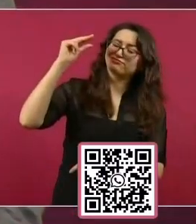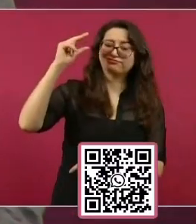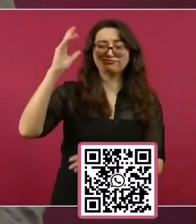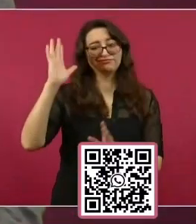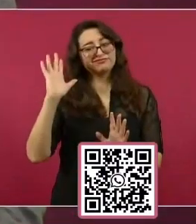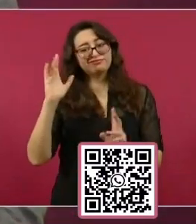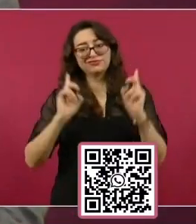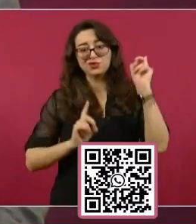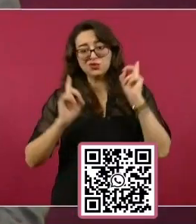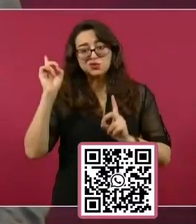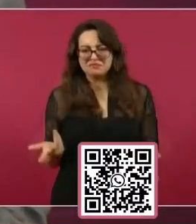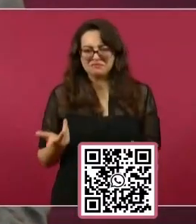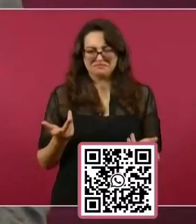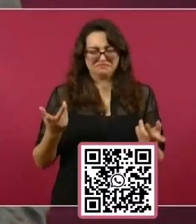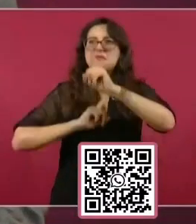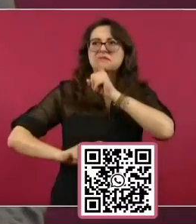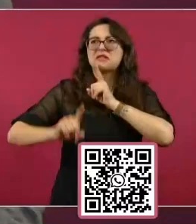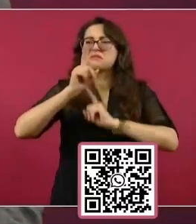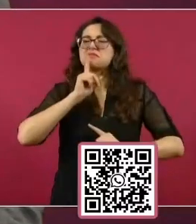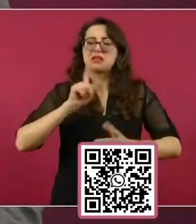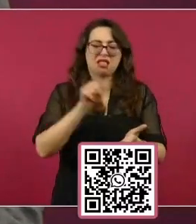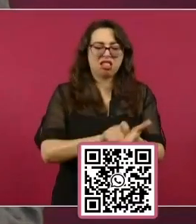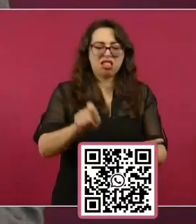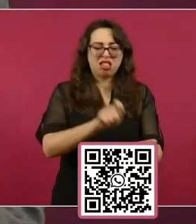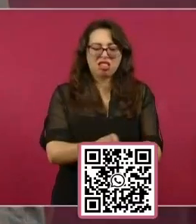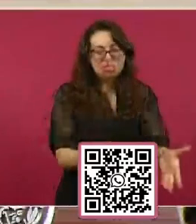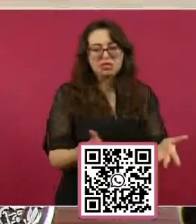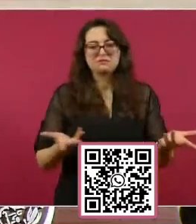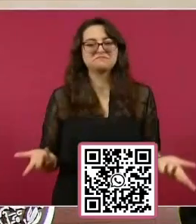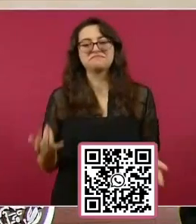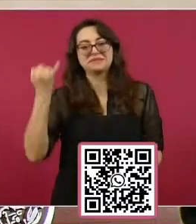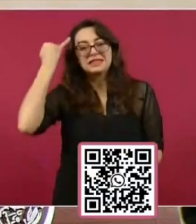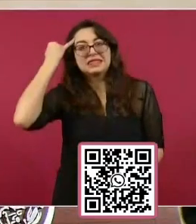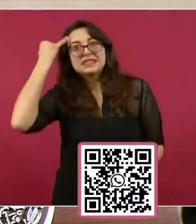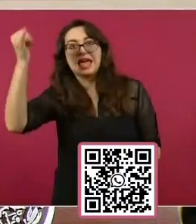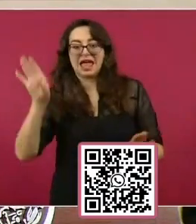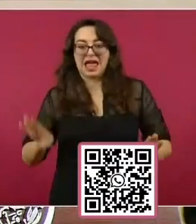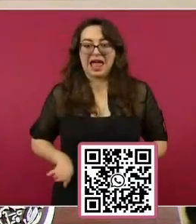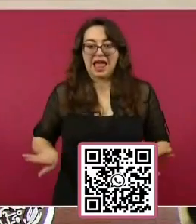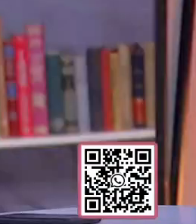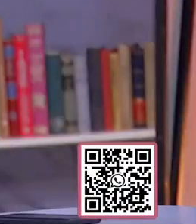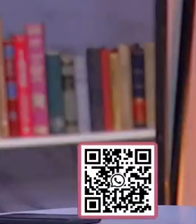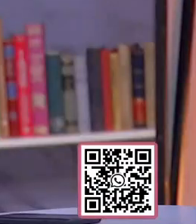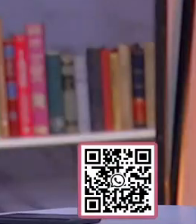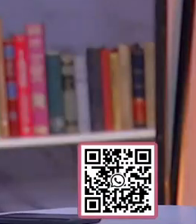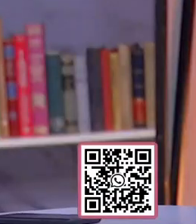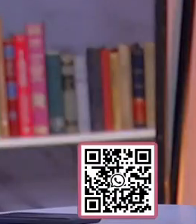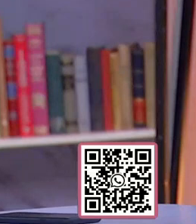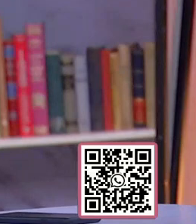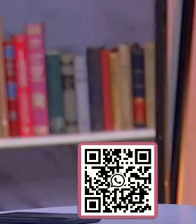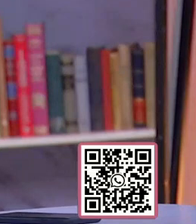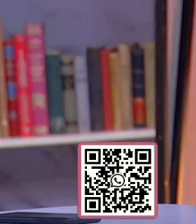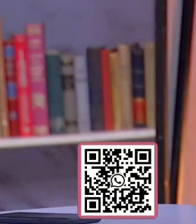se entrega por entero a la mentira pierde la imaginación y el talento, que es lo que ha venido pasando. Gracias,